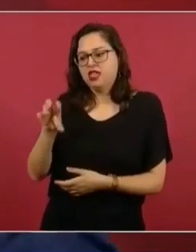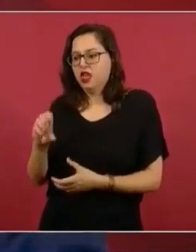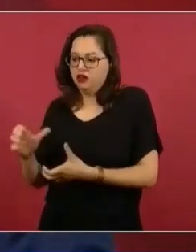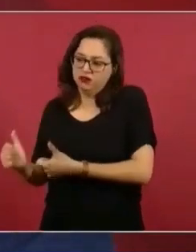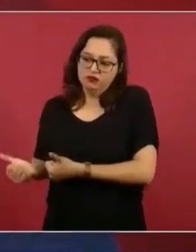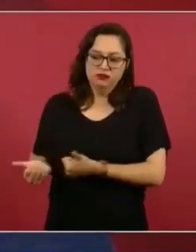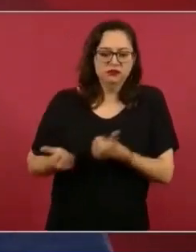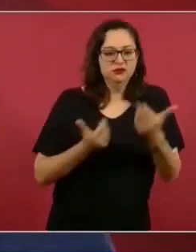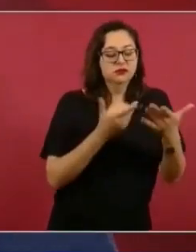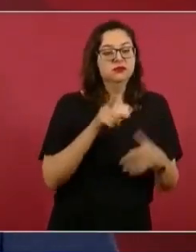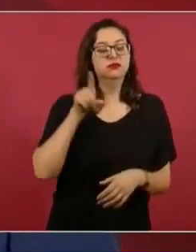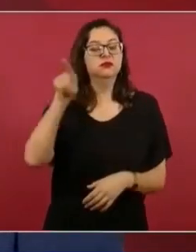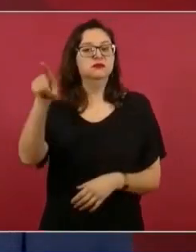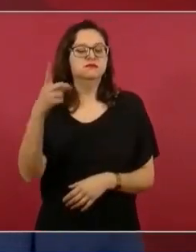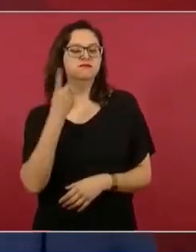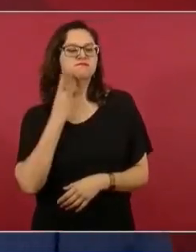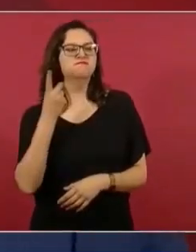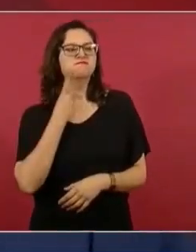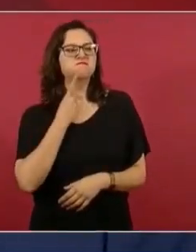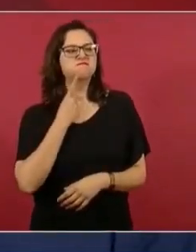Y nada más,